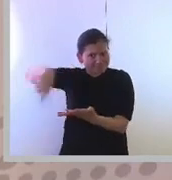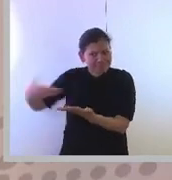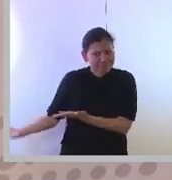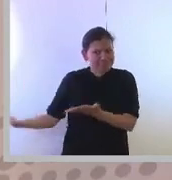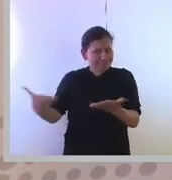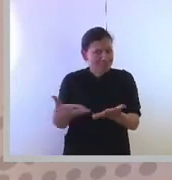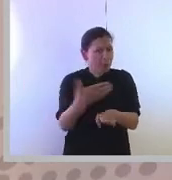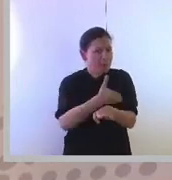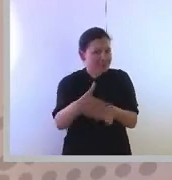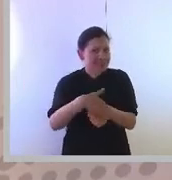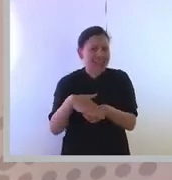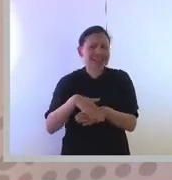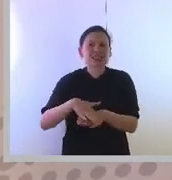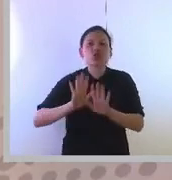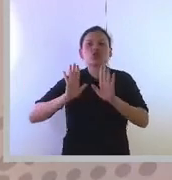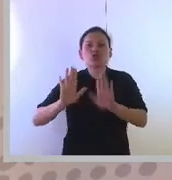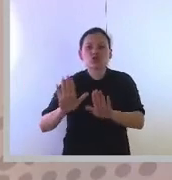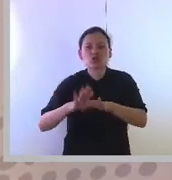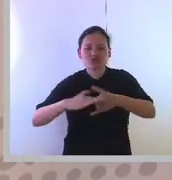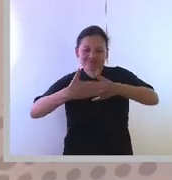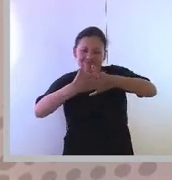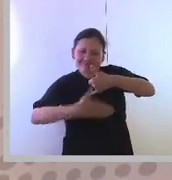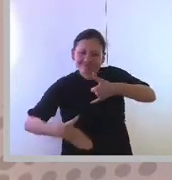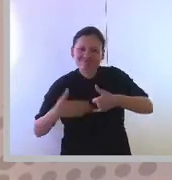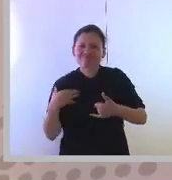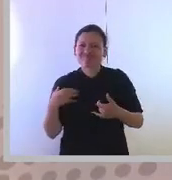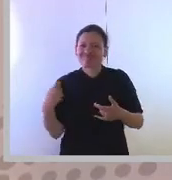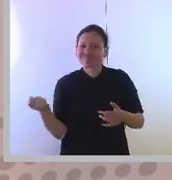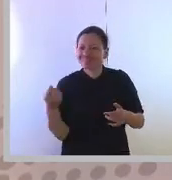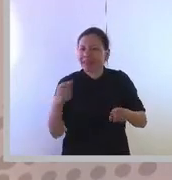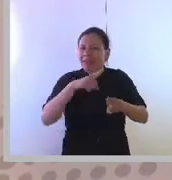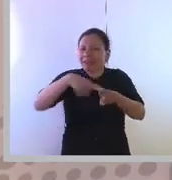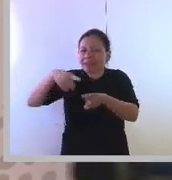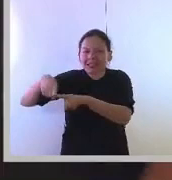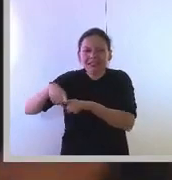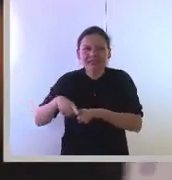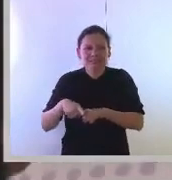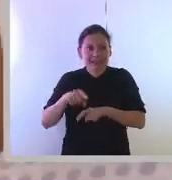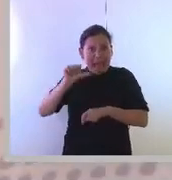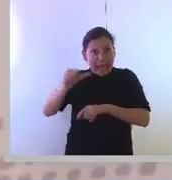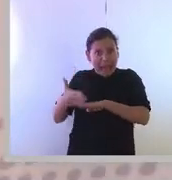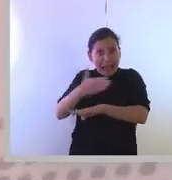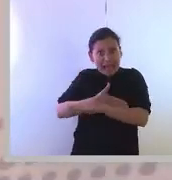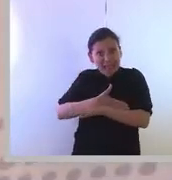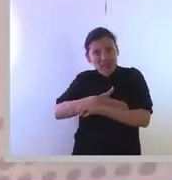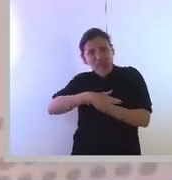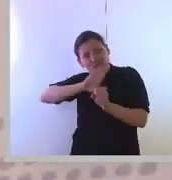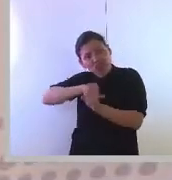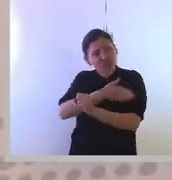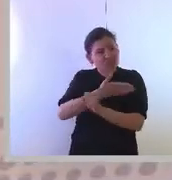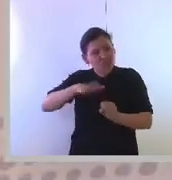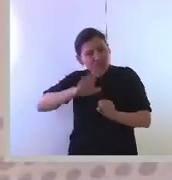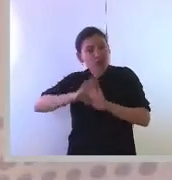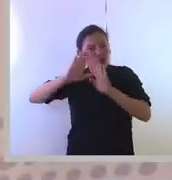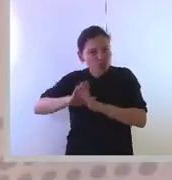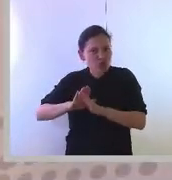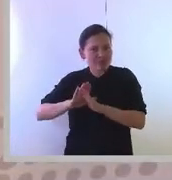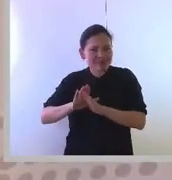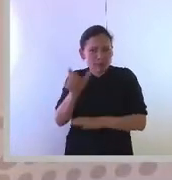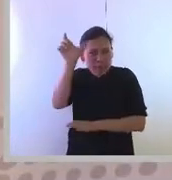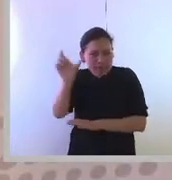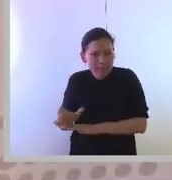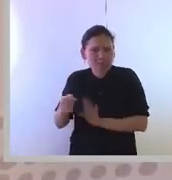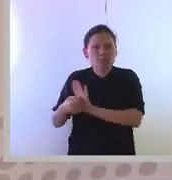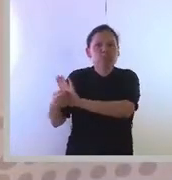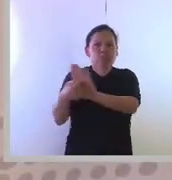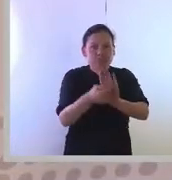van a venir llaneros a bailar y también la niña que cantó. Nuestra artista de hoy